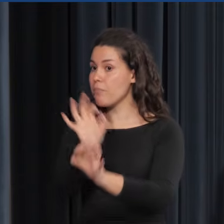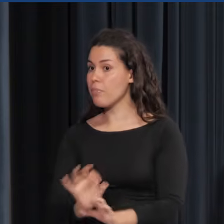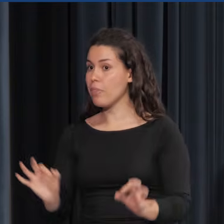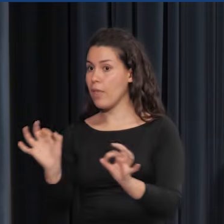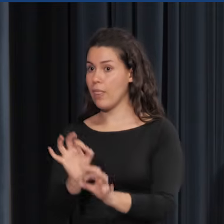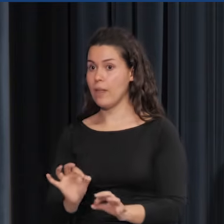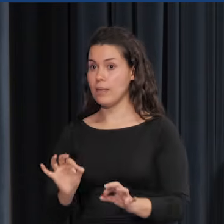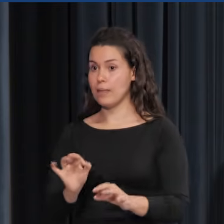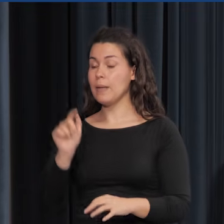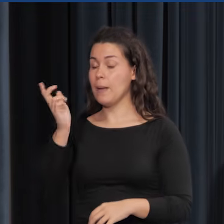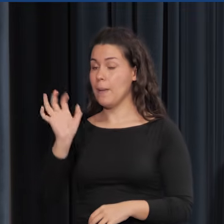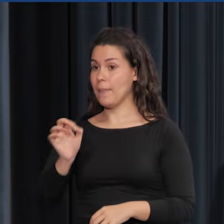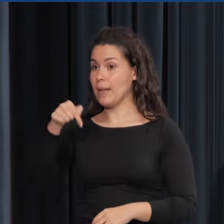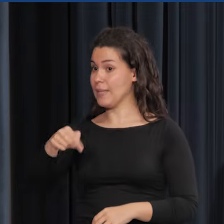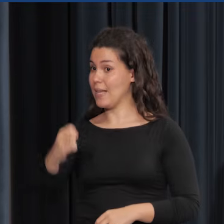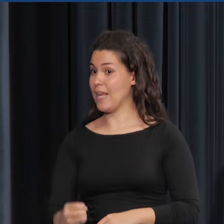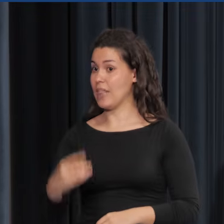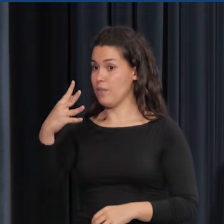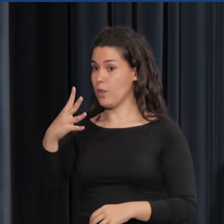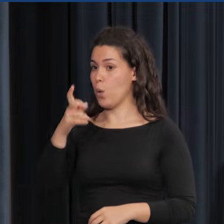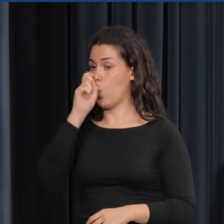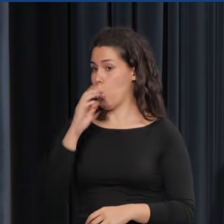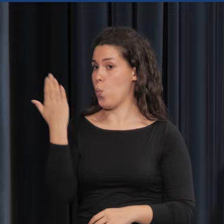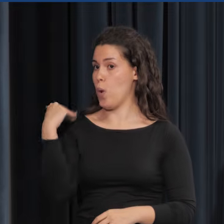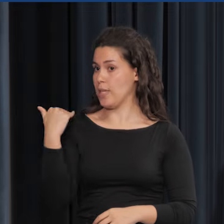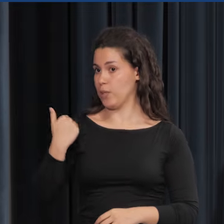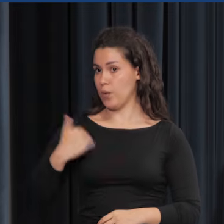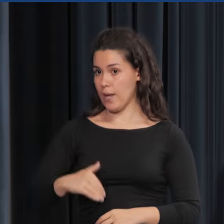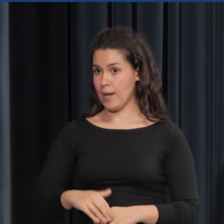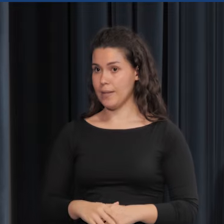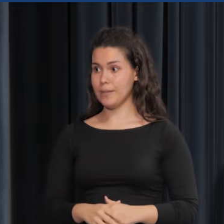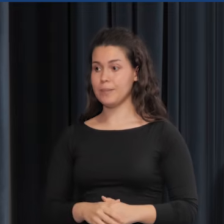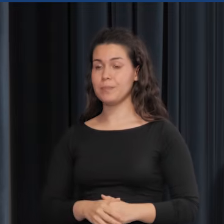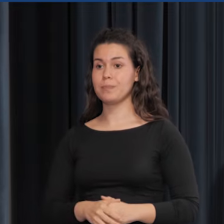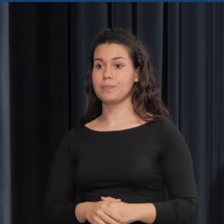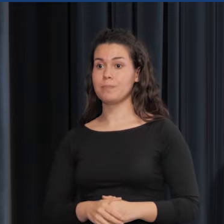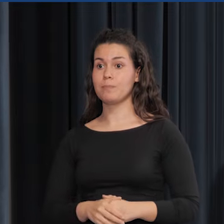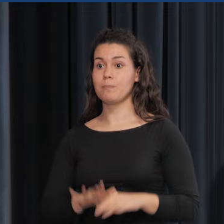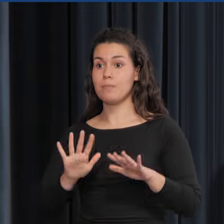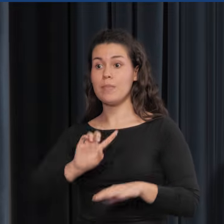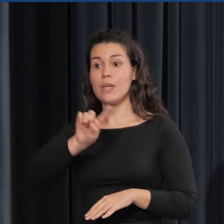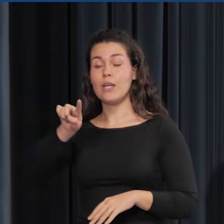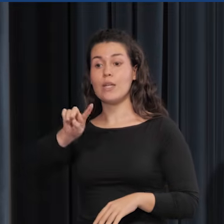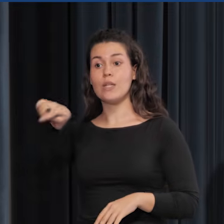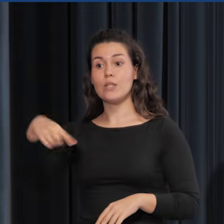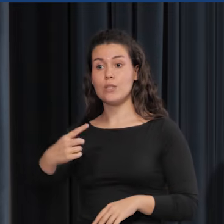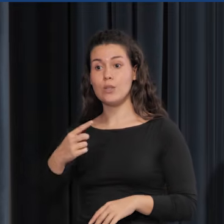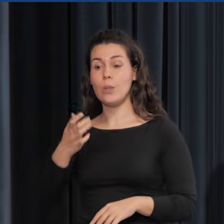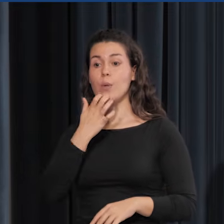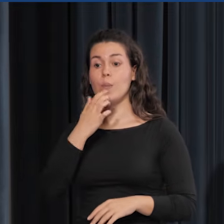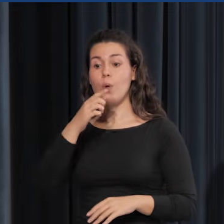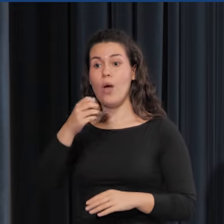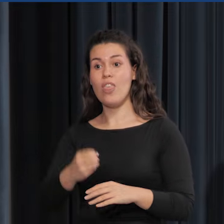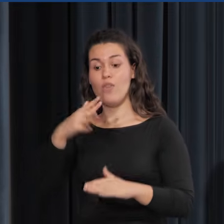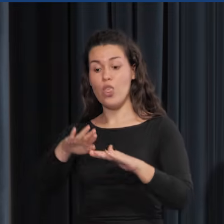es antiguo y bueno, lo que sí que hemos encontrado en los sótanos del